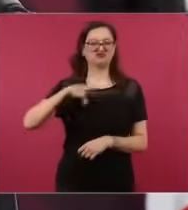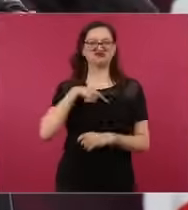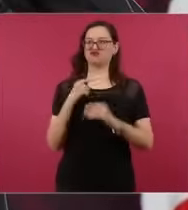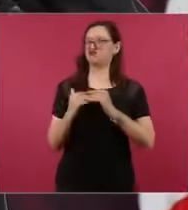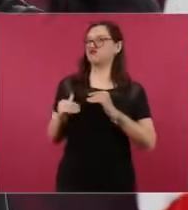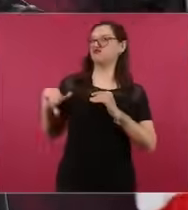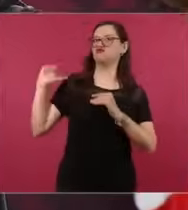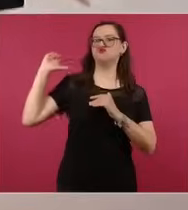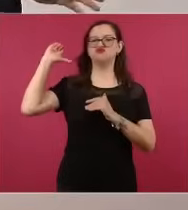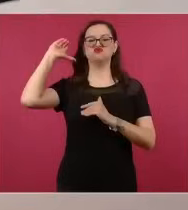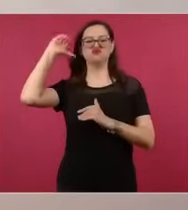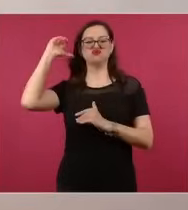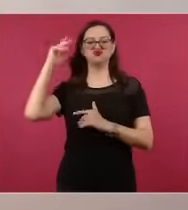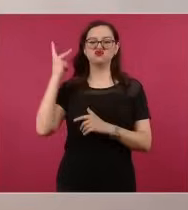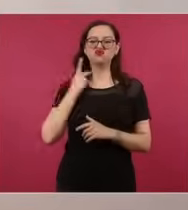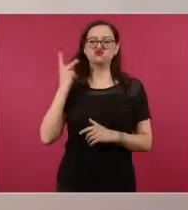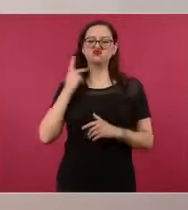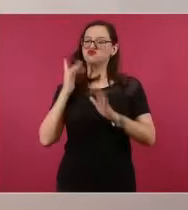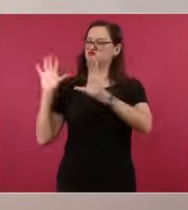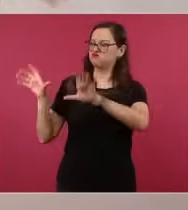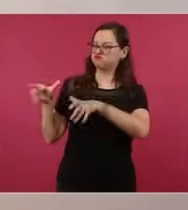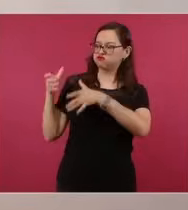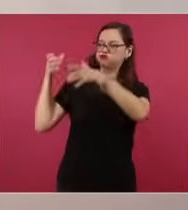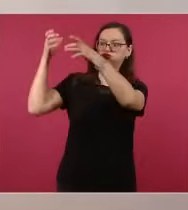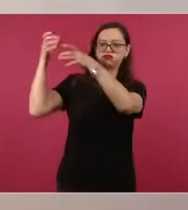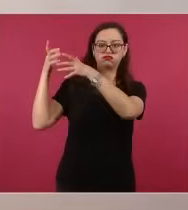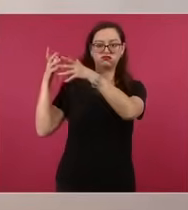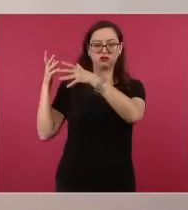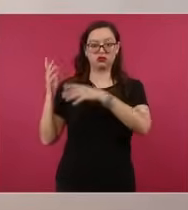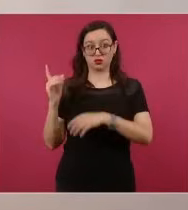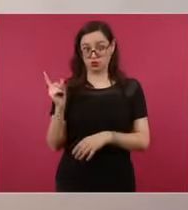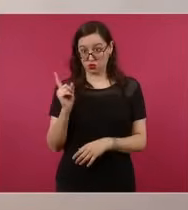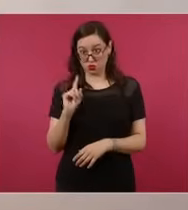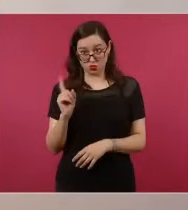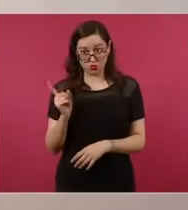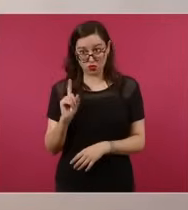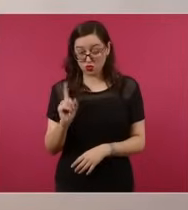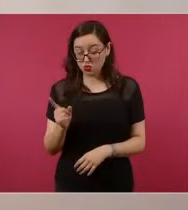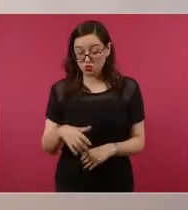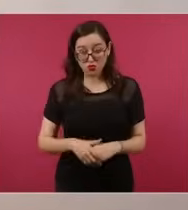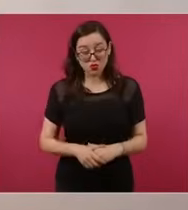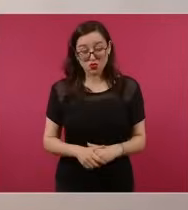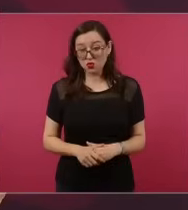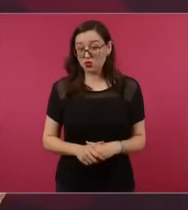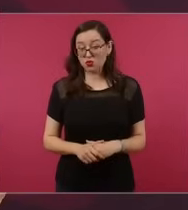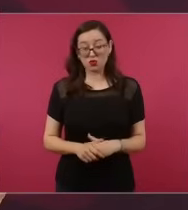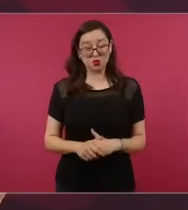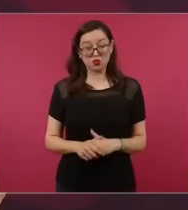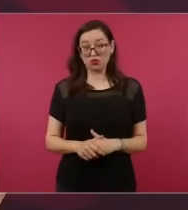los políticos, ¿no?, y le den la espalda al pueblo.